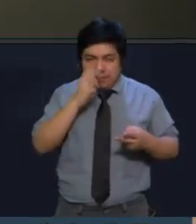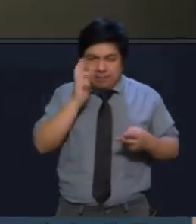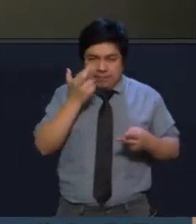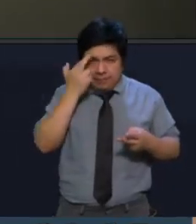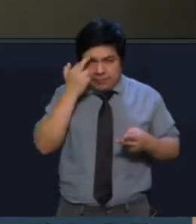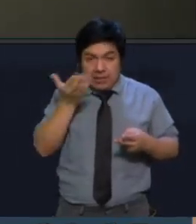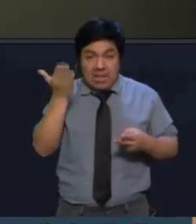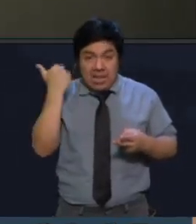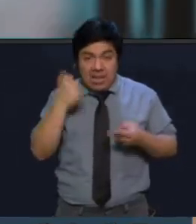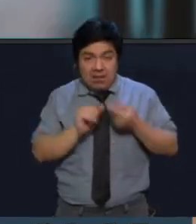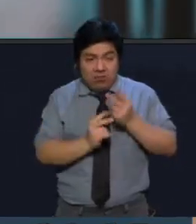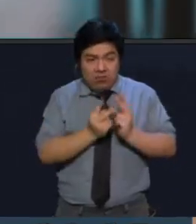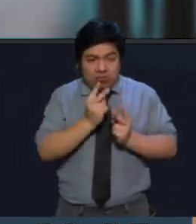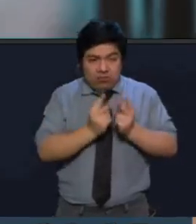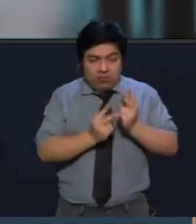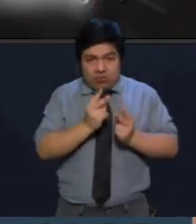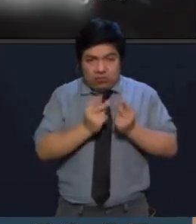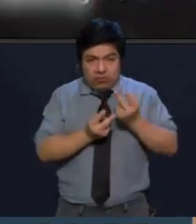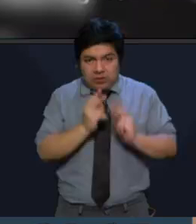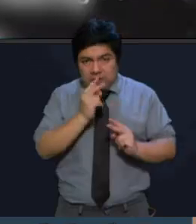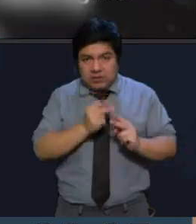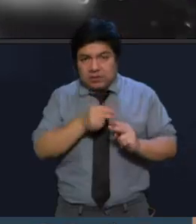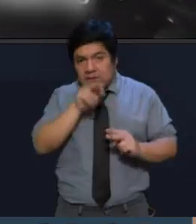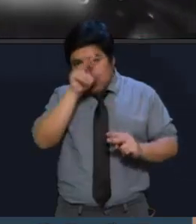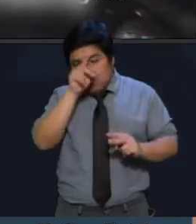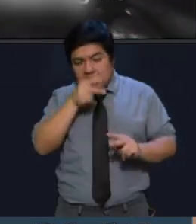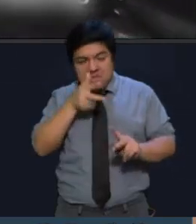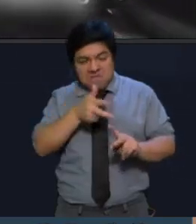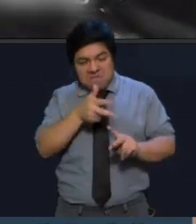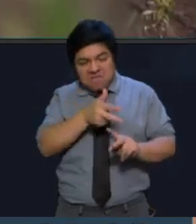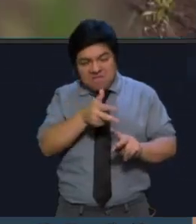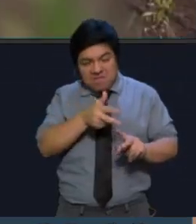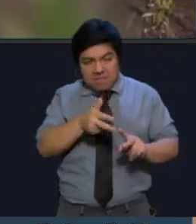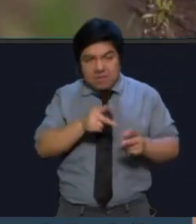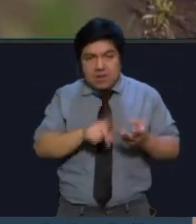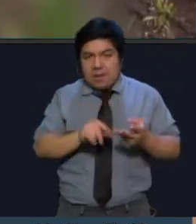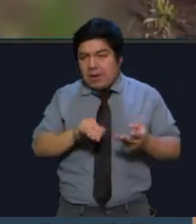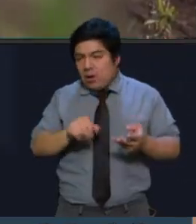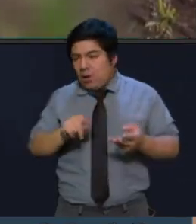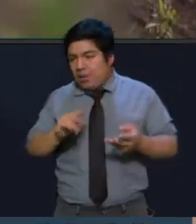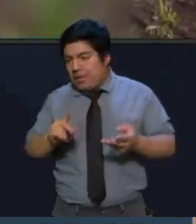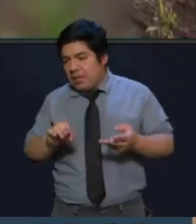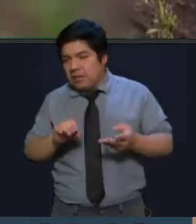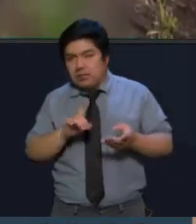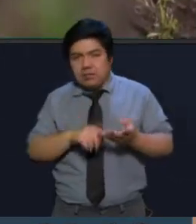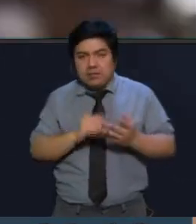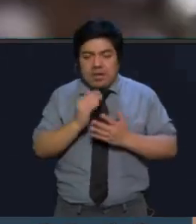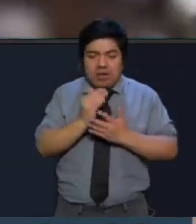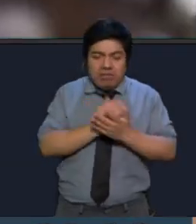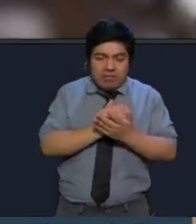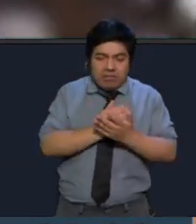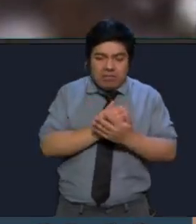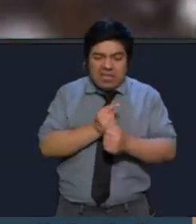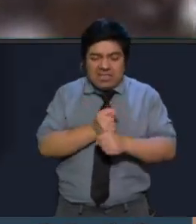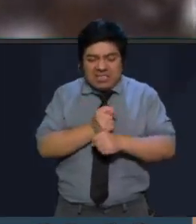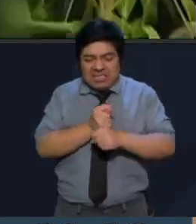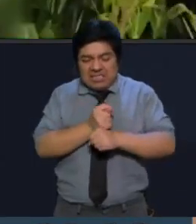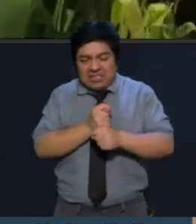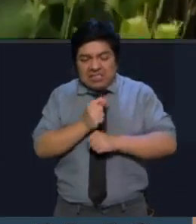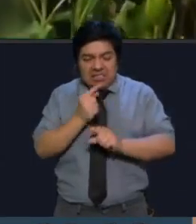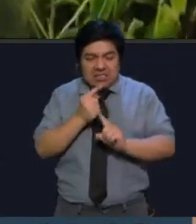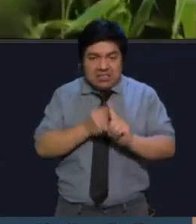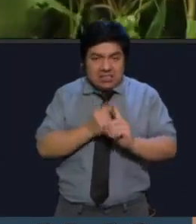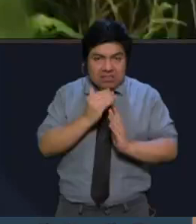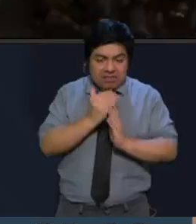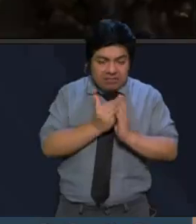insecticida mucho tiempo y es mucho más peligroso que el imidacloprid. para bajarle la toxicidad